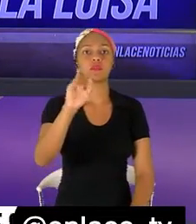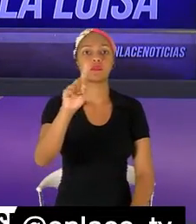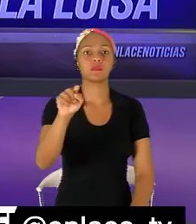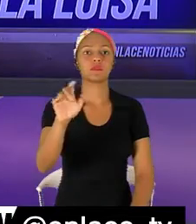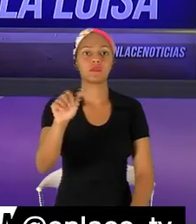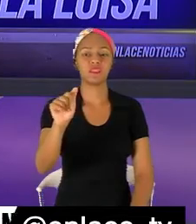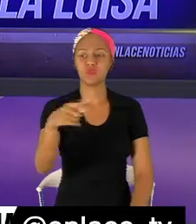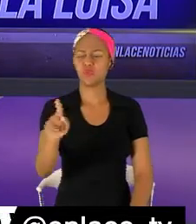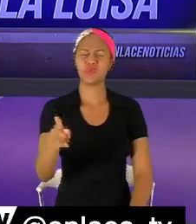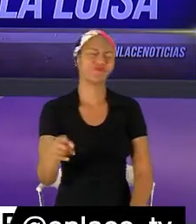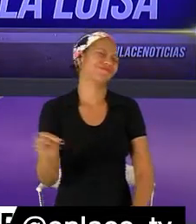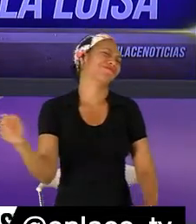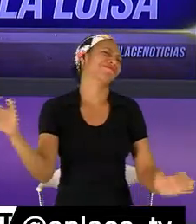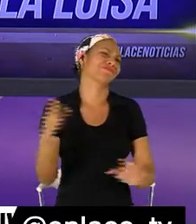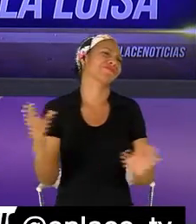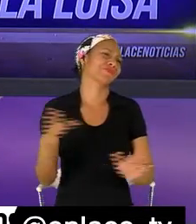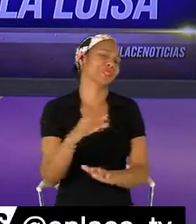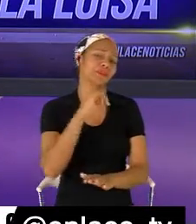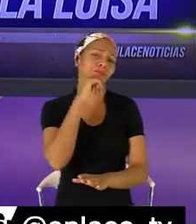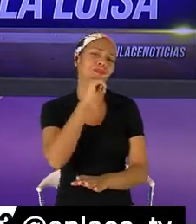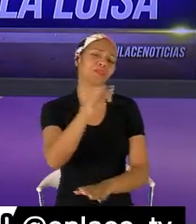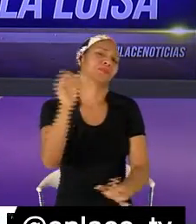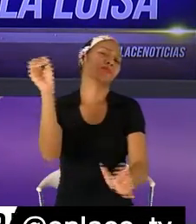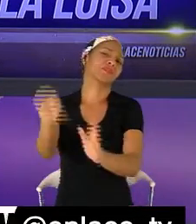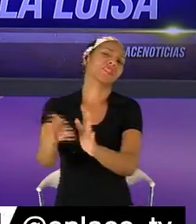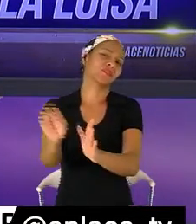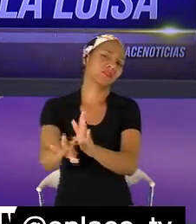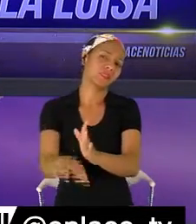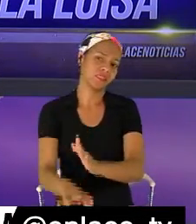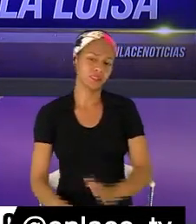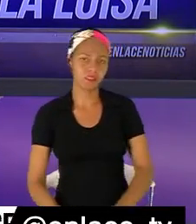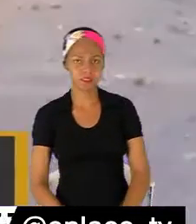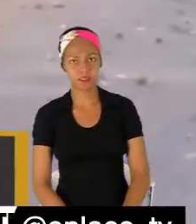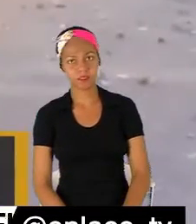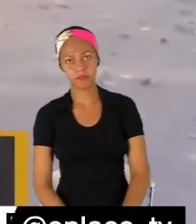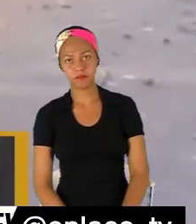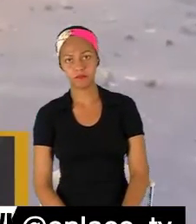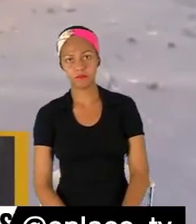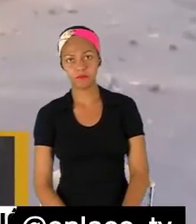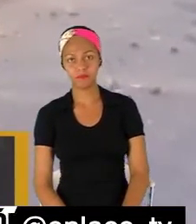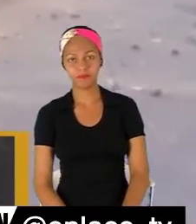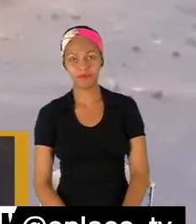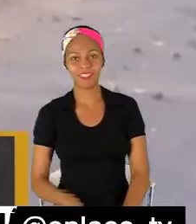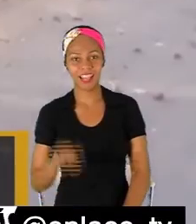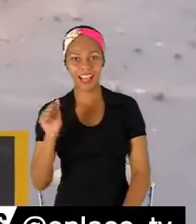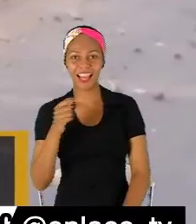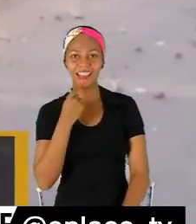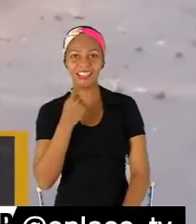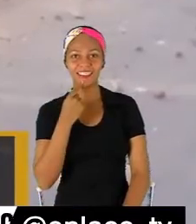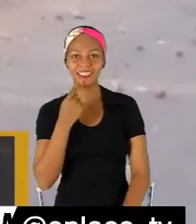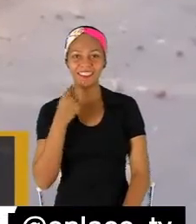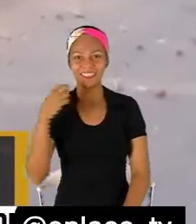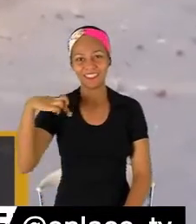Residuos de todo tipo son abandonados en este lugar. Polvorita, como le llaman los vecinos del sector, es una de las personas